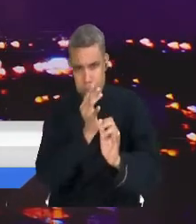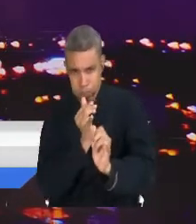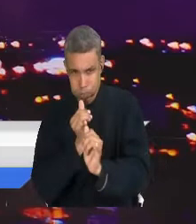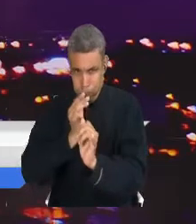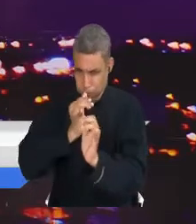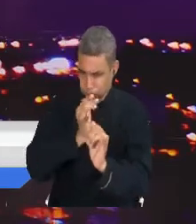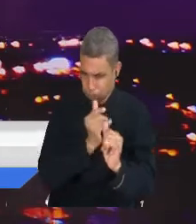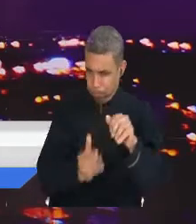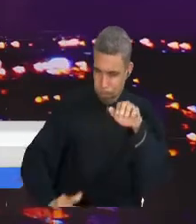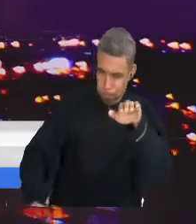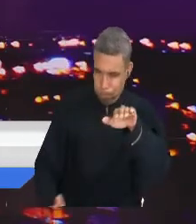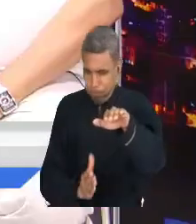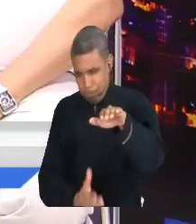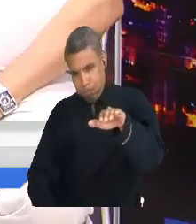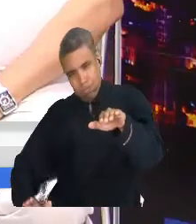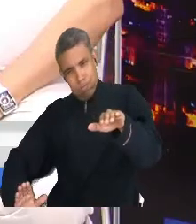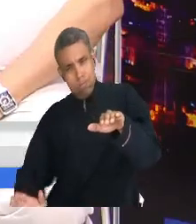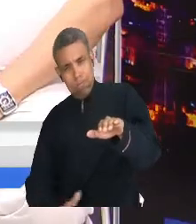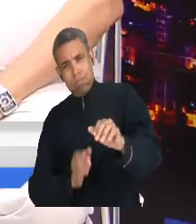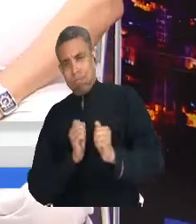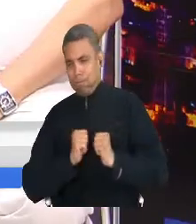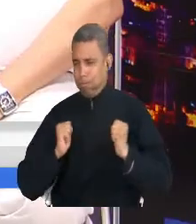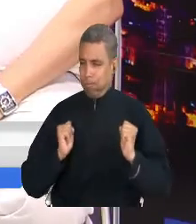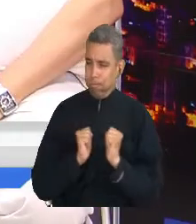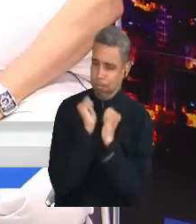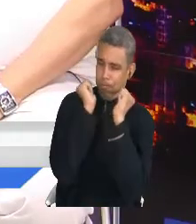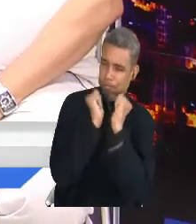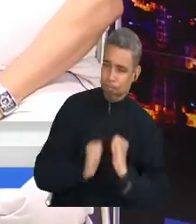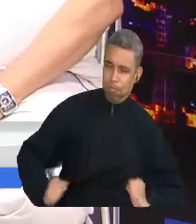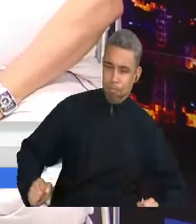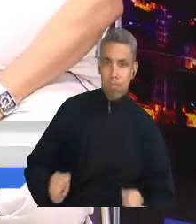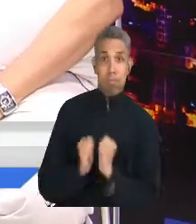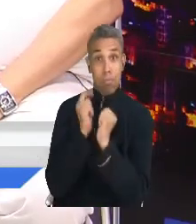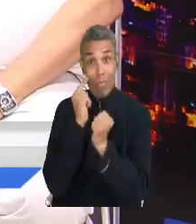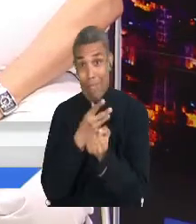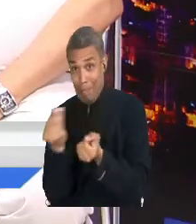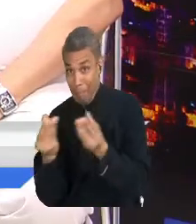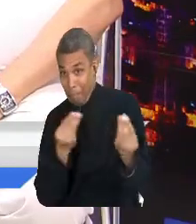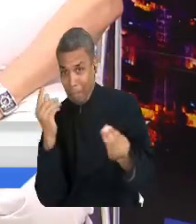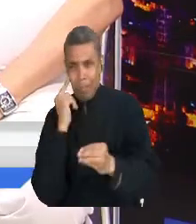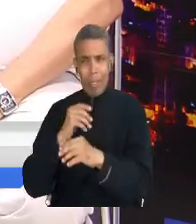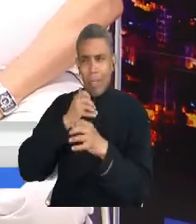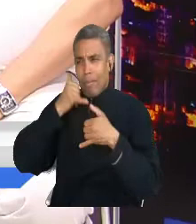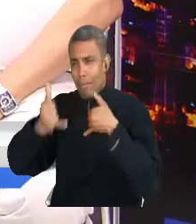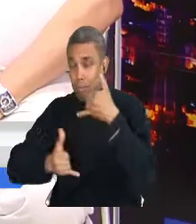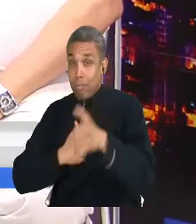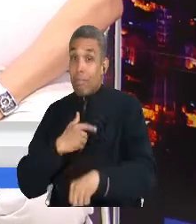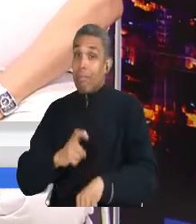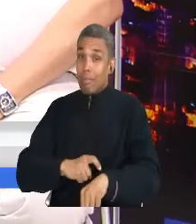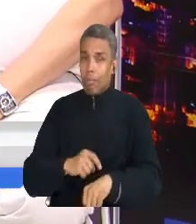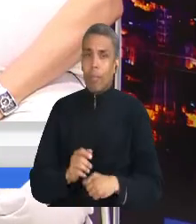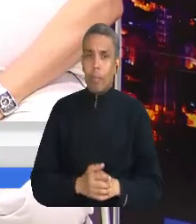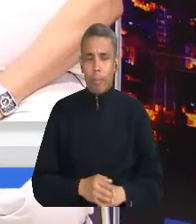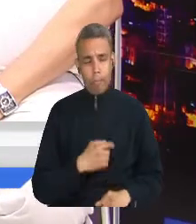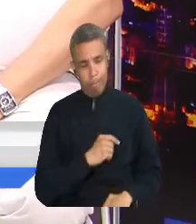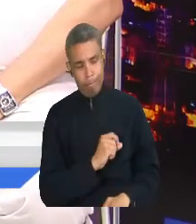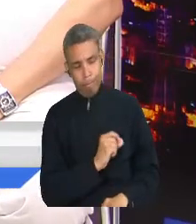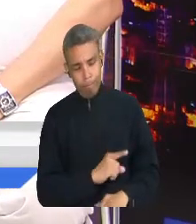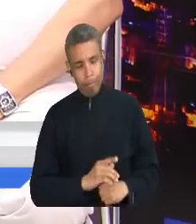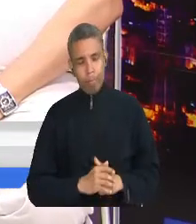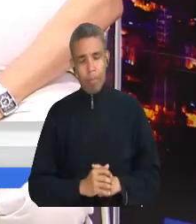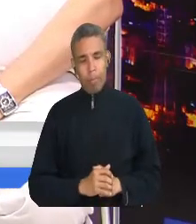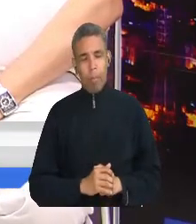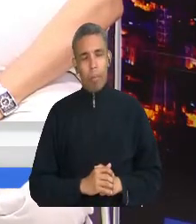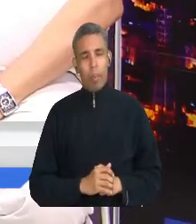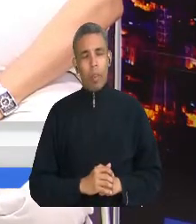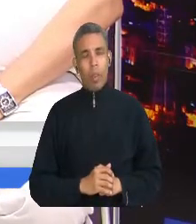que volver a tener que el Ministerio de Cultura apoyando estas actividades. Se perdió de pronto por situaciones que se presentaron, pero